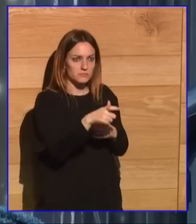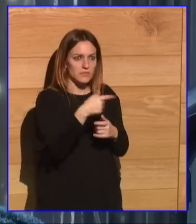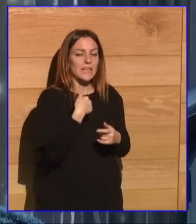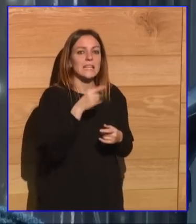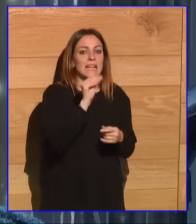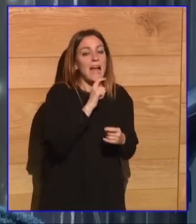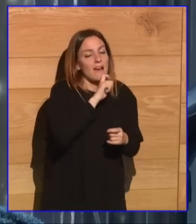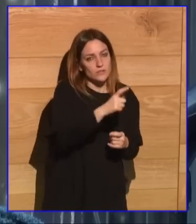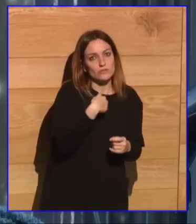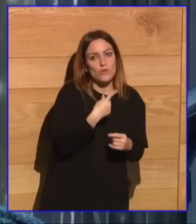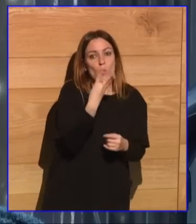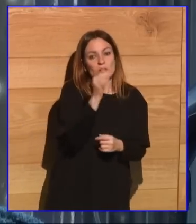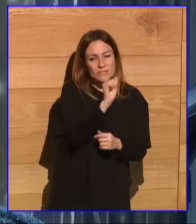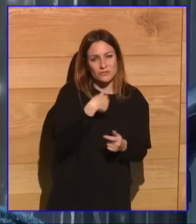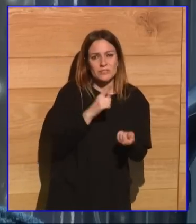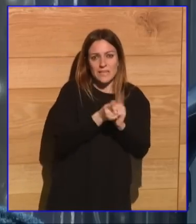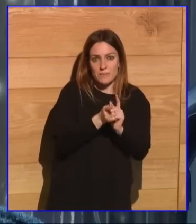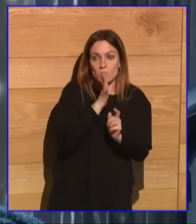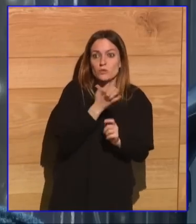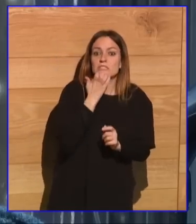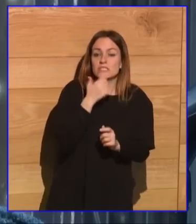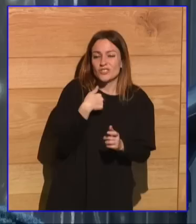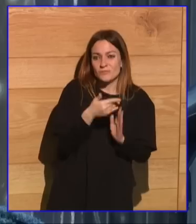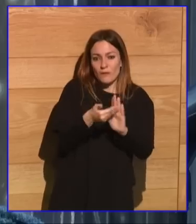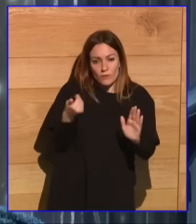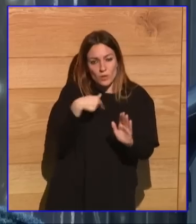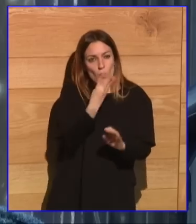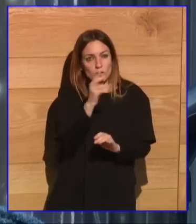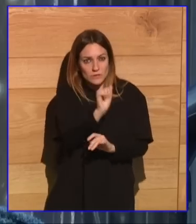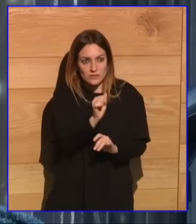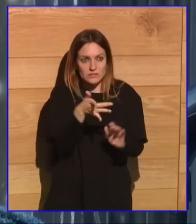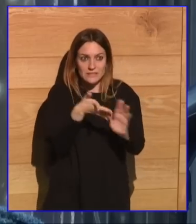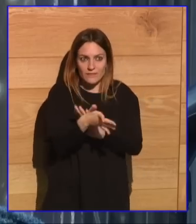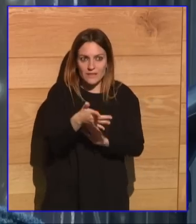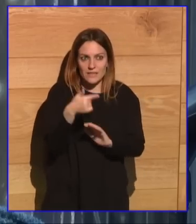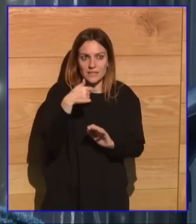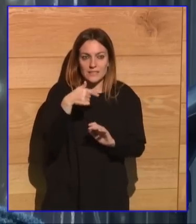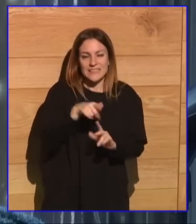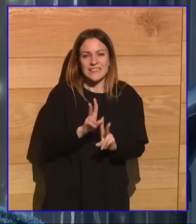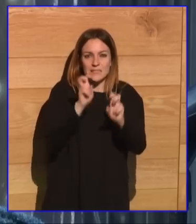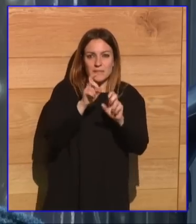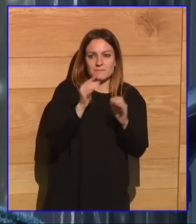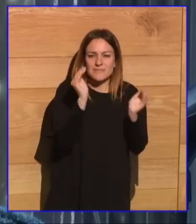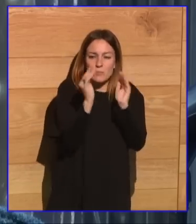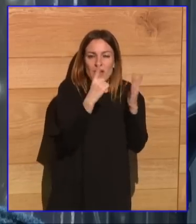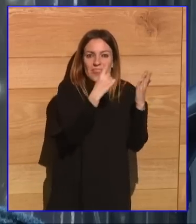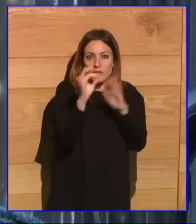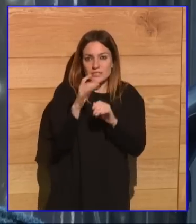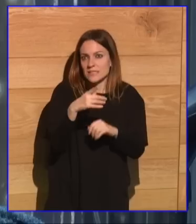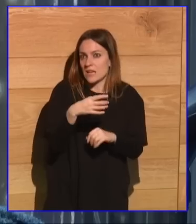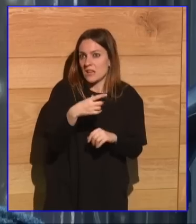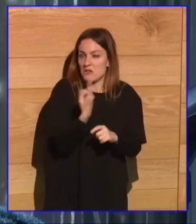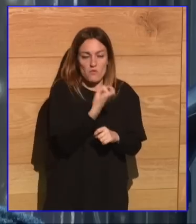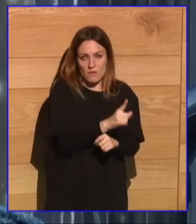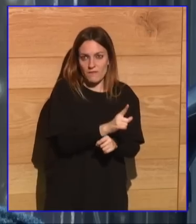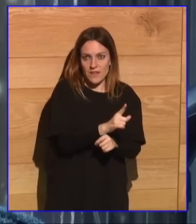4 años. Dijo, ¿por qué? Dijo, porque si yo le quito a estos 4 años... no tengo que darle el rollo de los 60, sino que tengo que darle el rollo